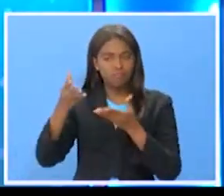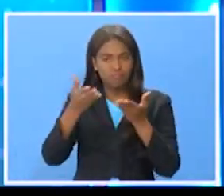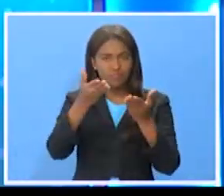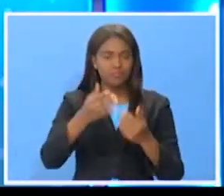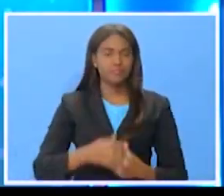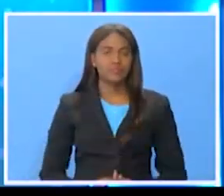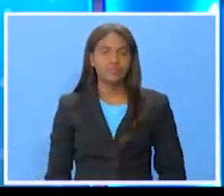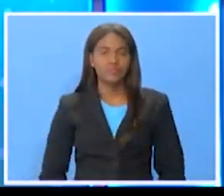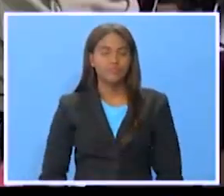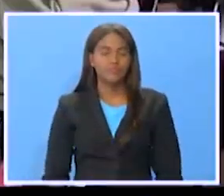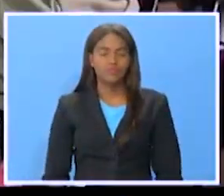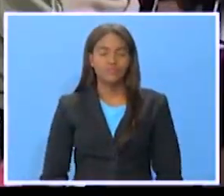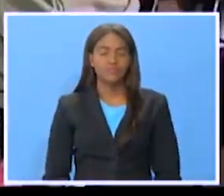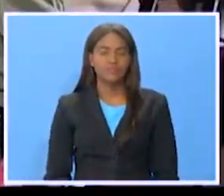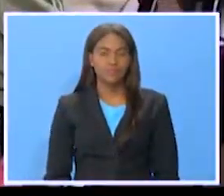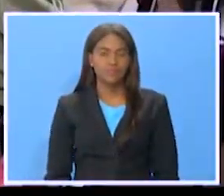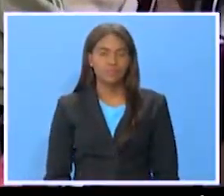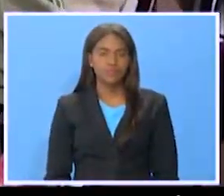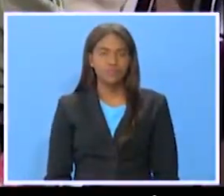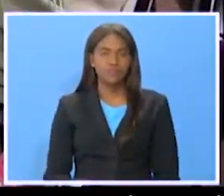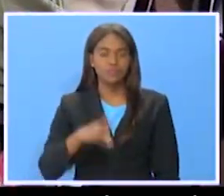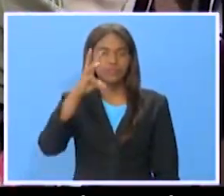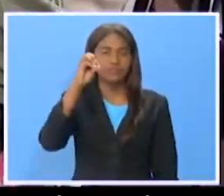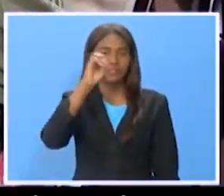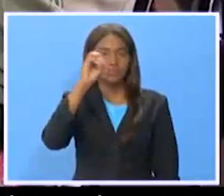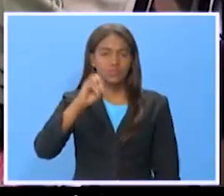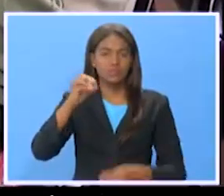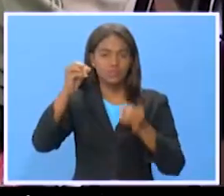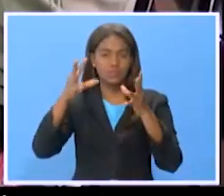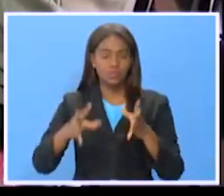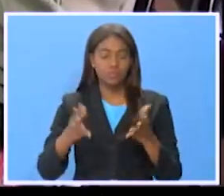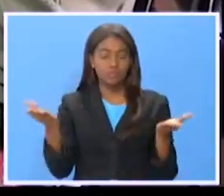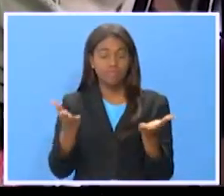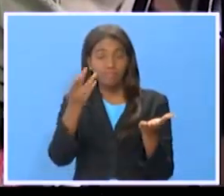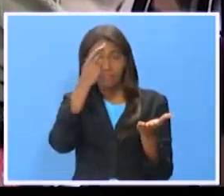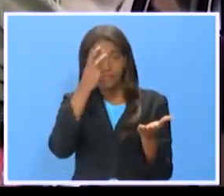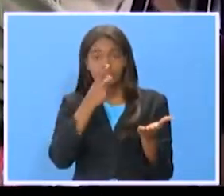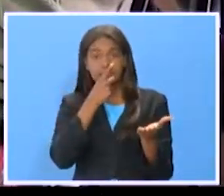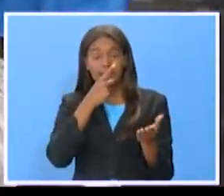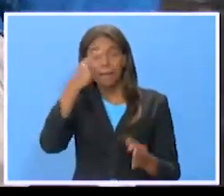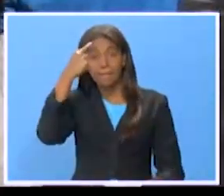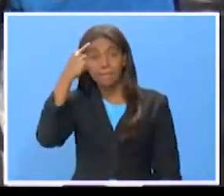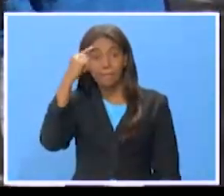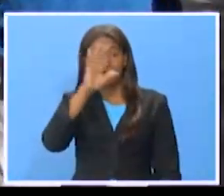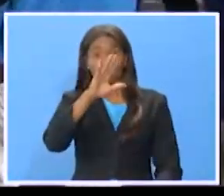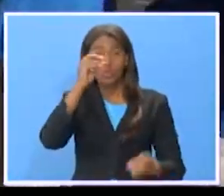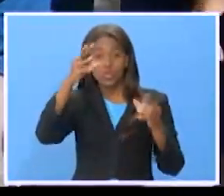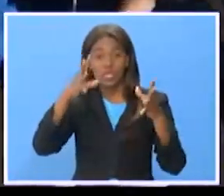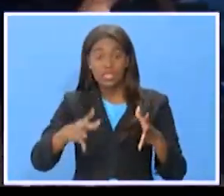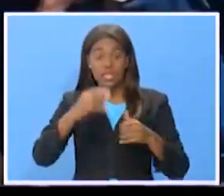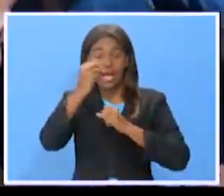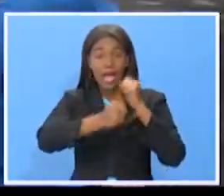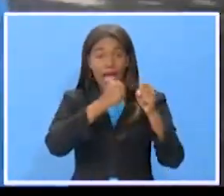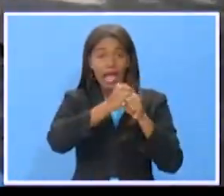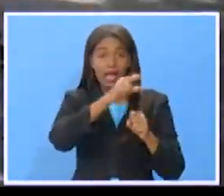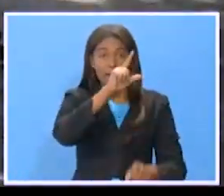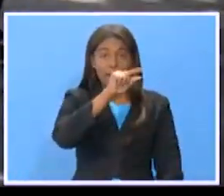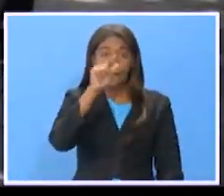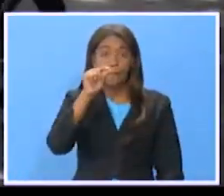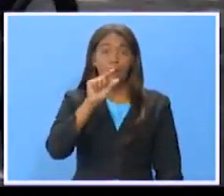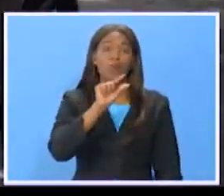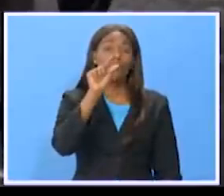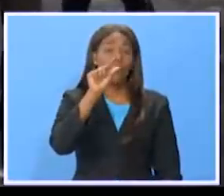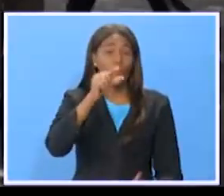encuesta. El 60% de los docentes dominicanos entiende que sus estudiantes aprendieron menos en el